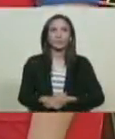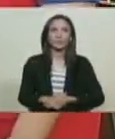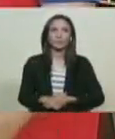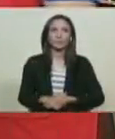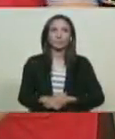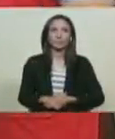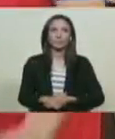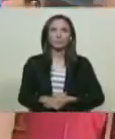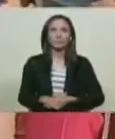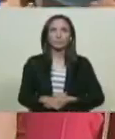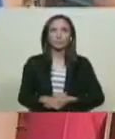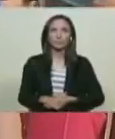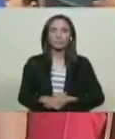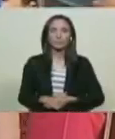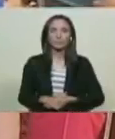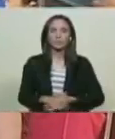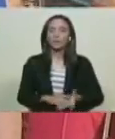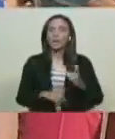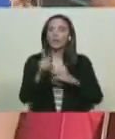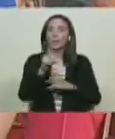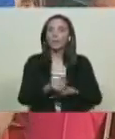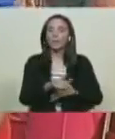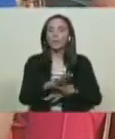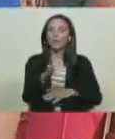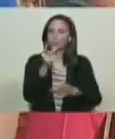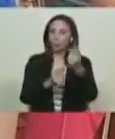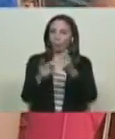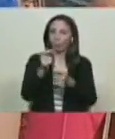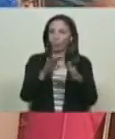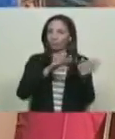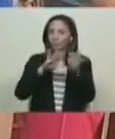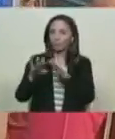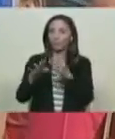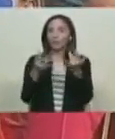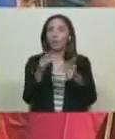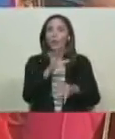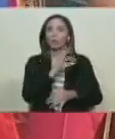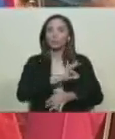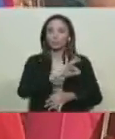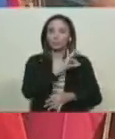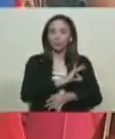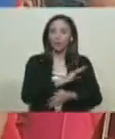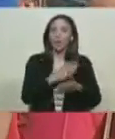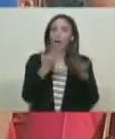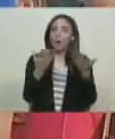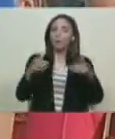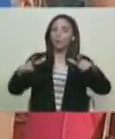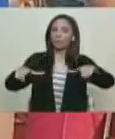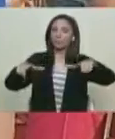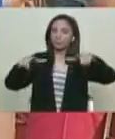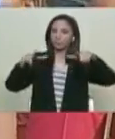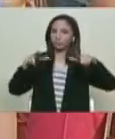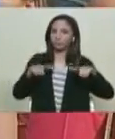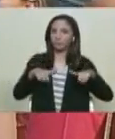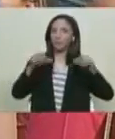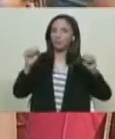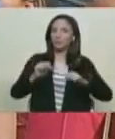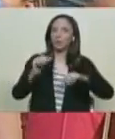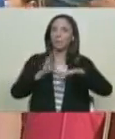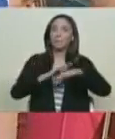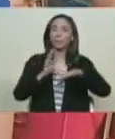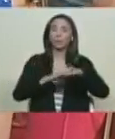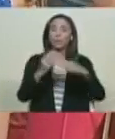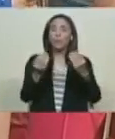por favor. Y en lo social, presidente, nosotros tenemos que darle un reconocimiento a usted por esa gran cantidad de